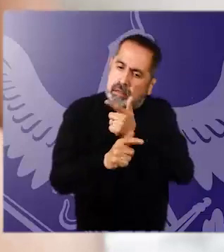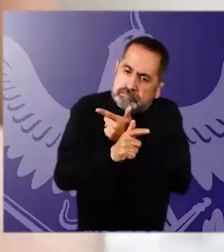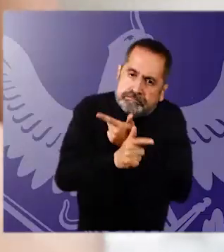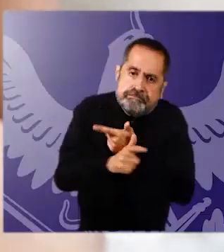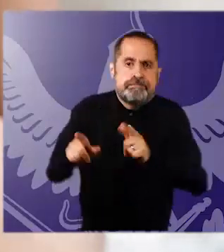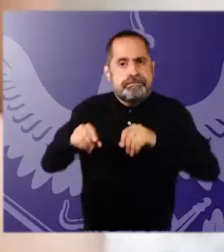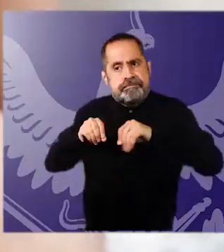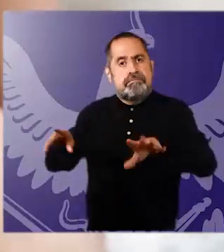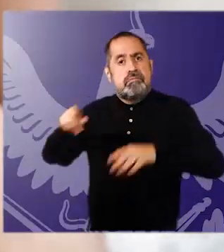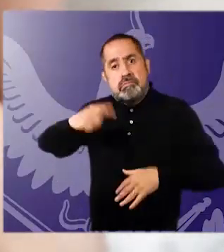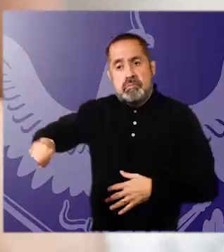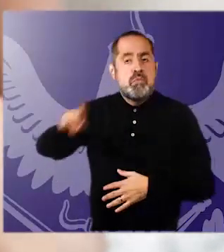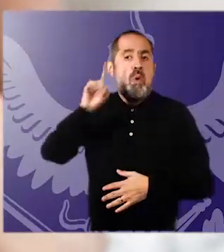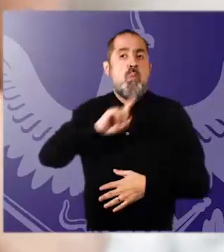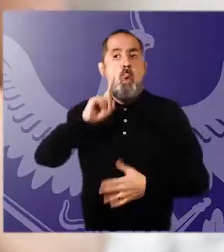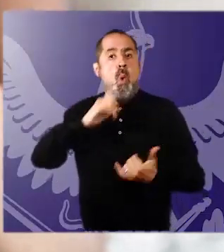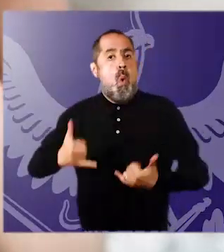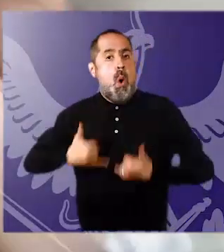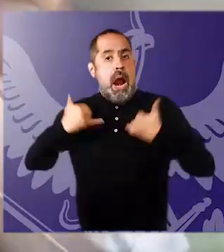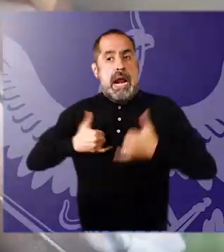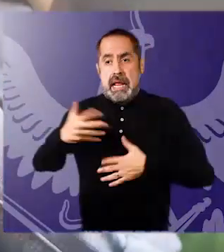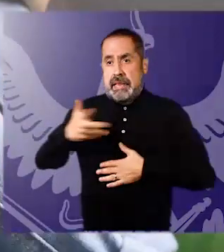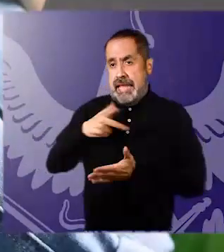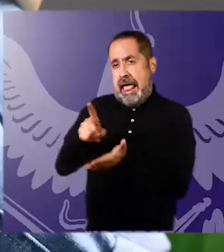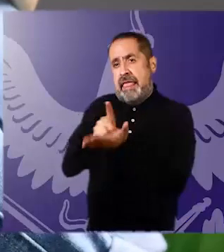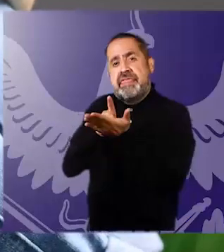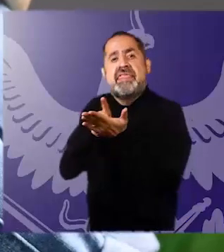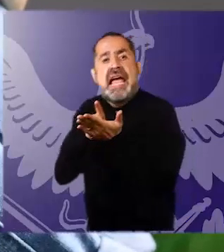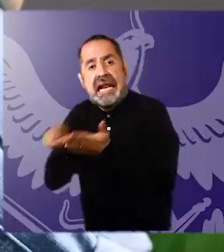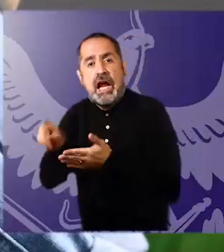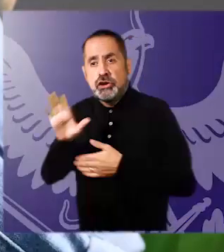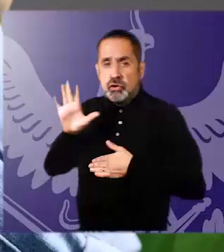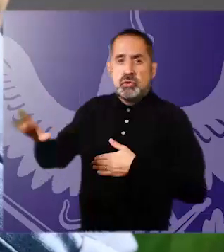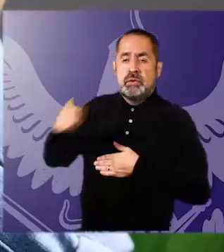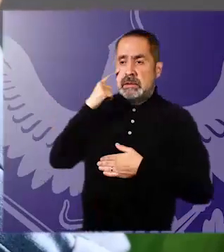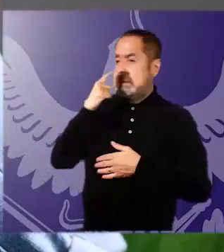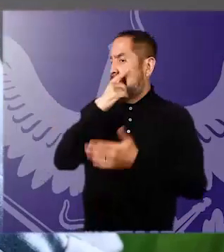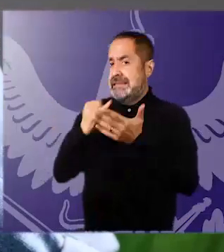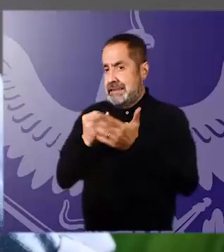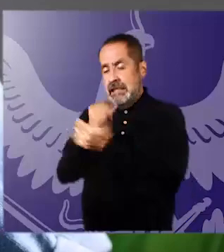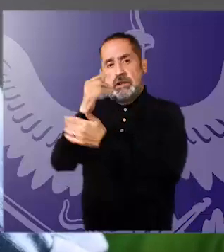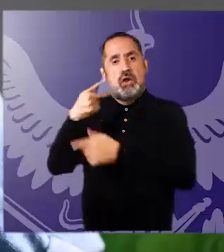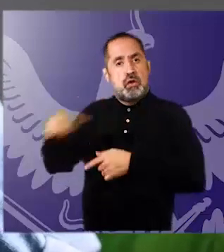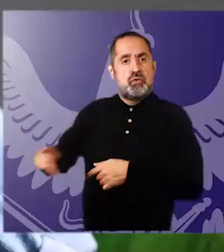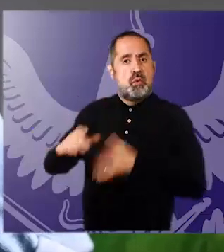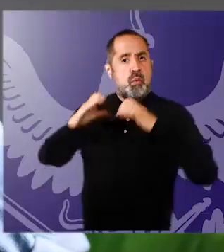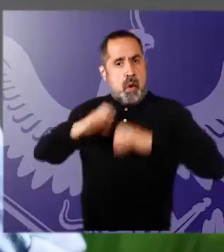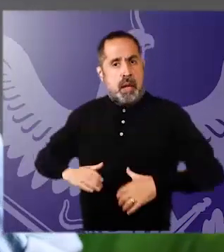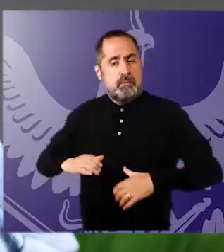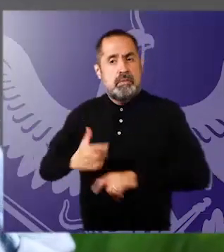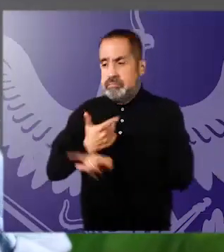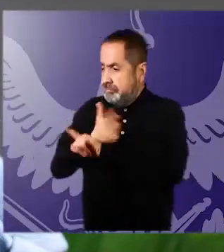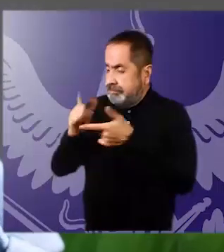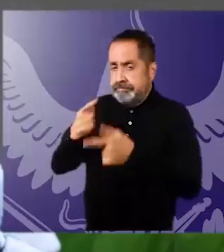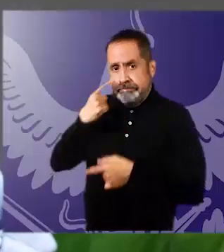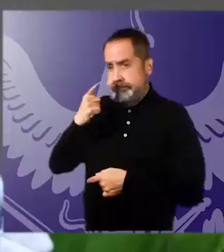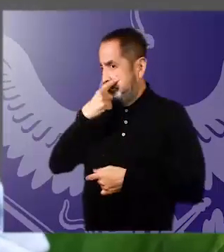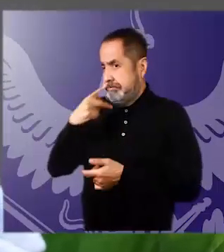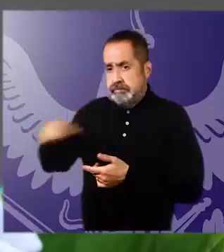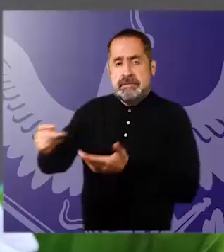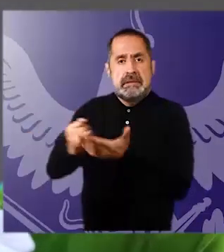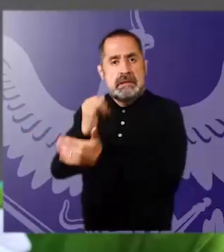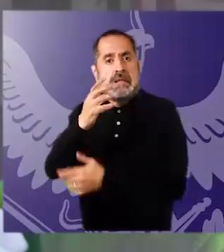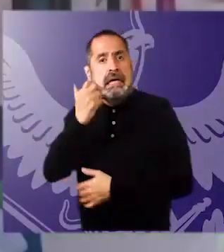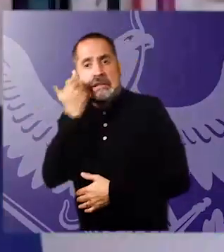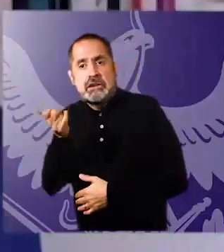cambiar. Las adolescentes tienen el derecho a decidir sobre su cuerpo, a